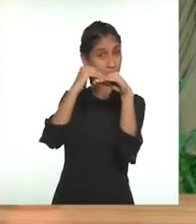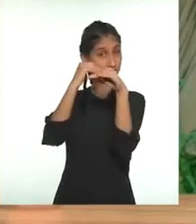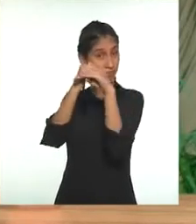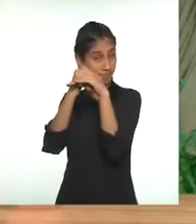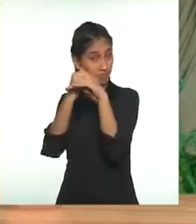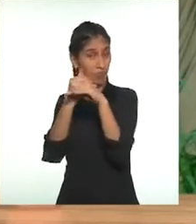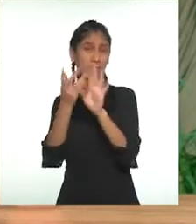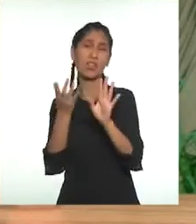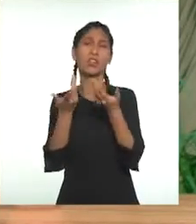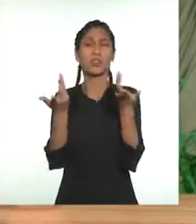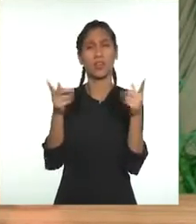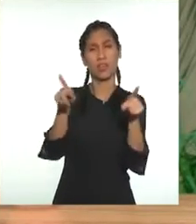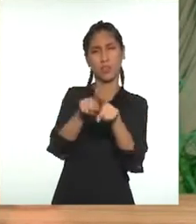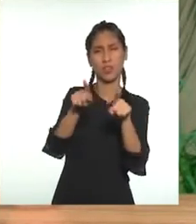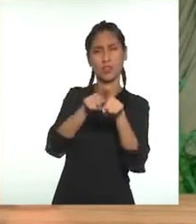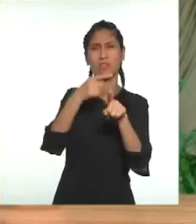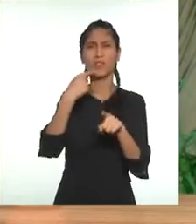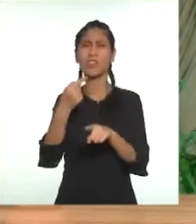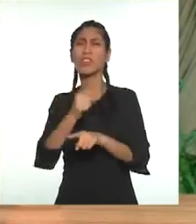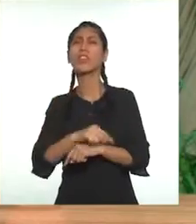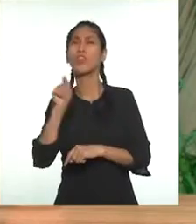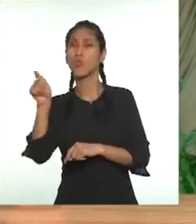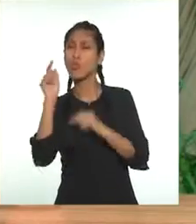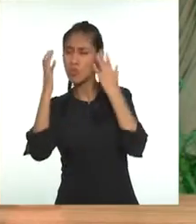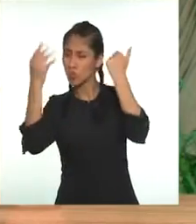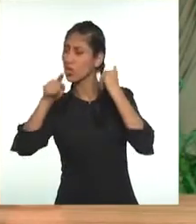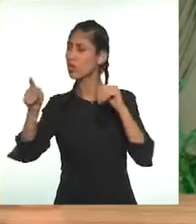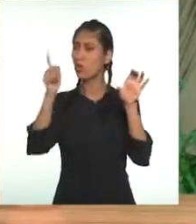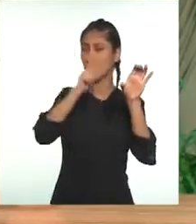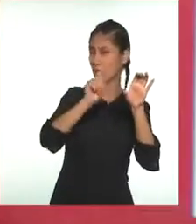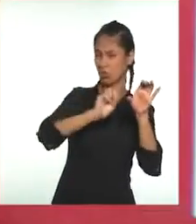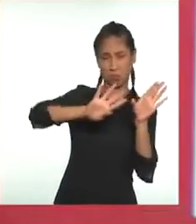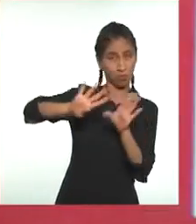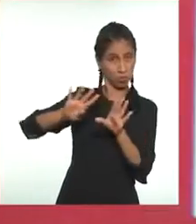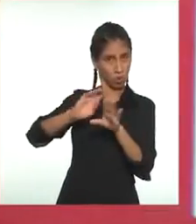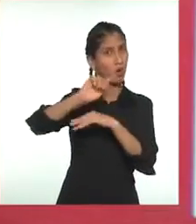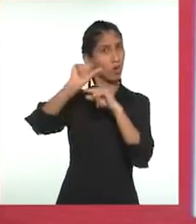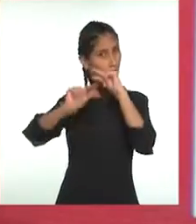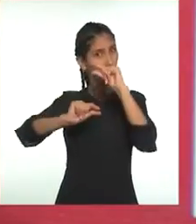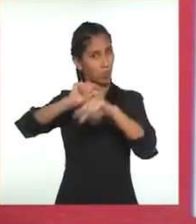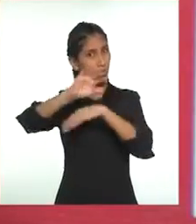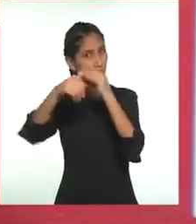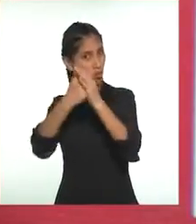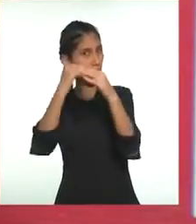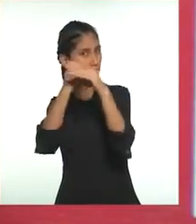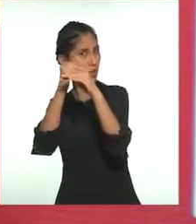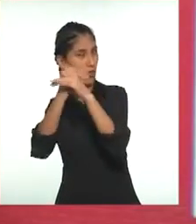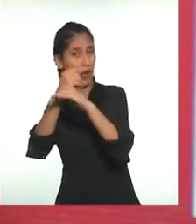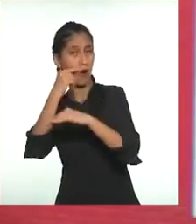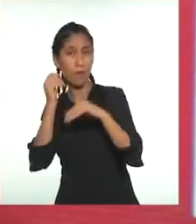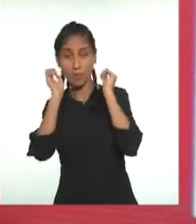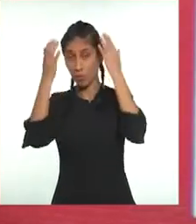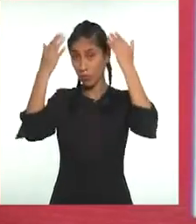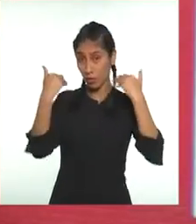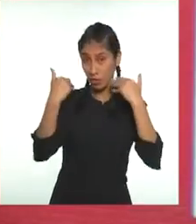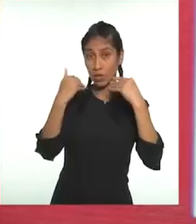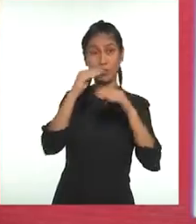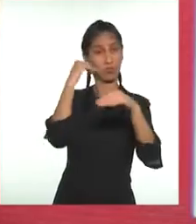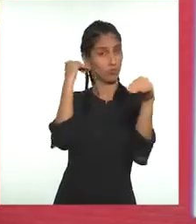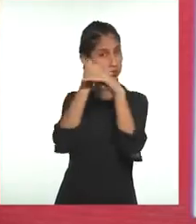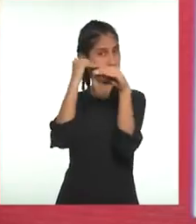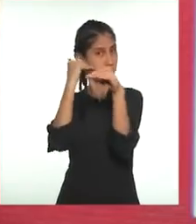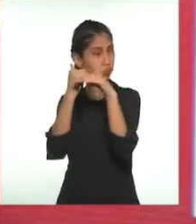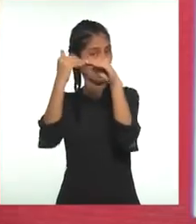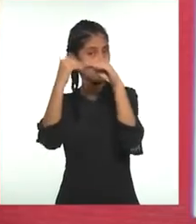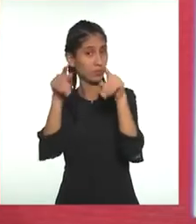Y dejamos de limitarnos por estereotipos e ideas preconcebidas. Y con respecto a las manifestaciones artísticas que expresan